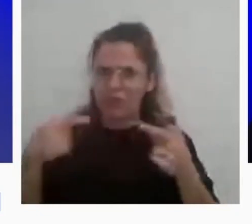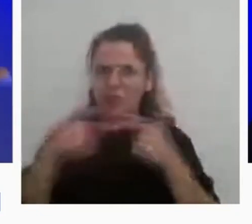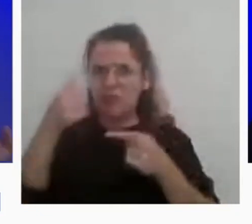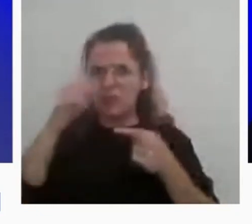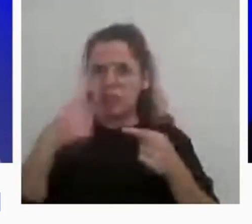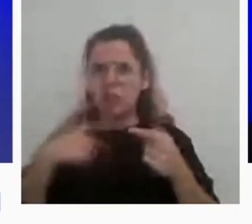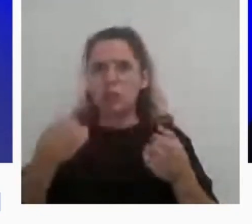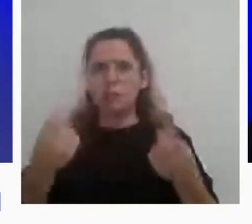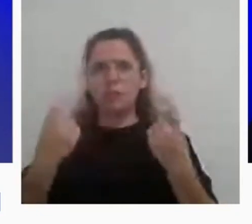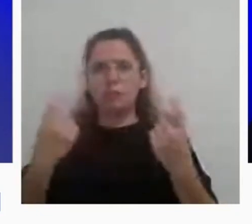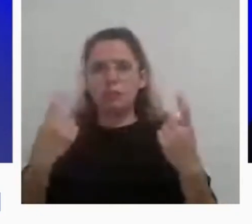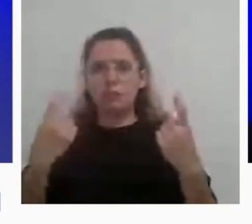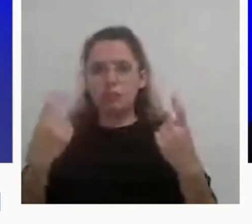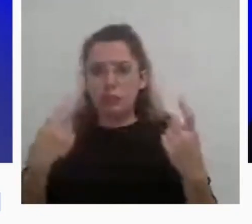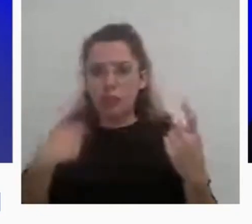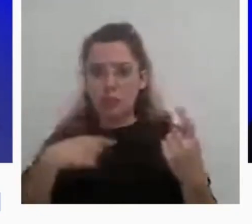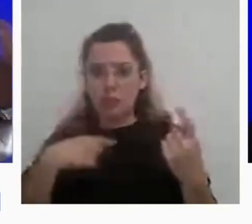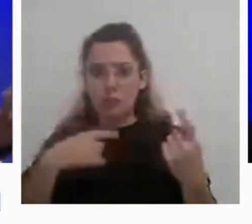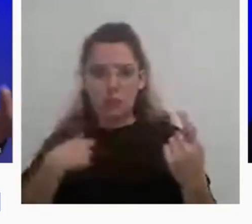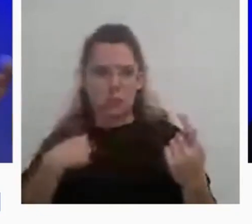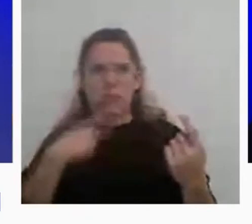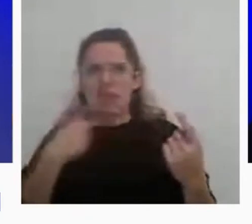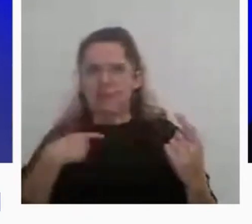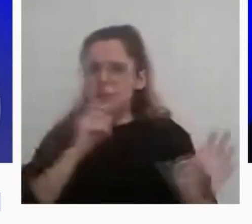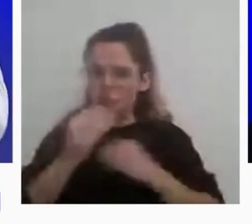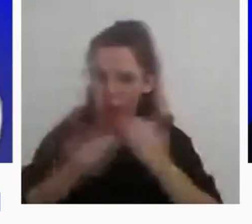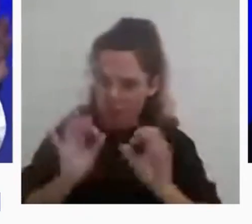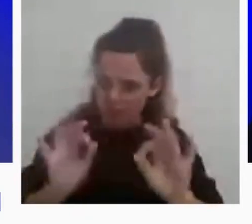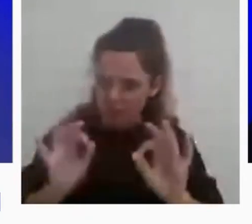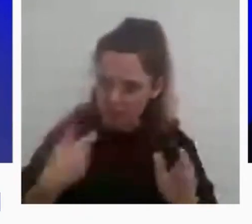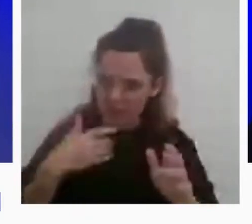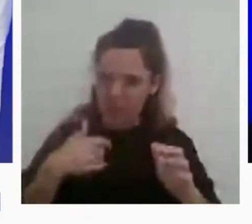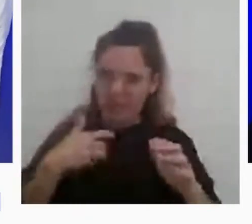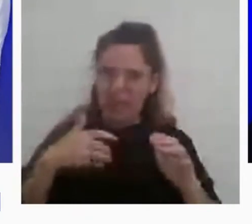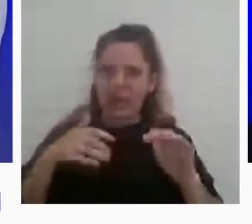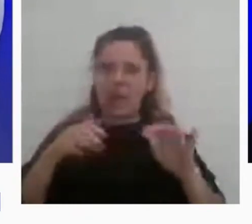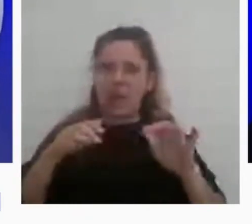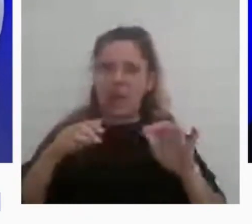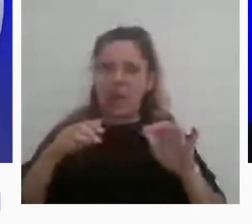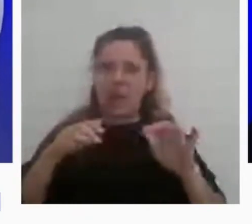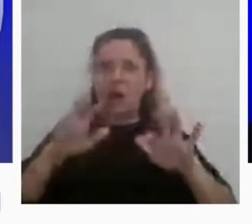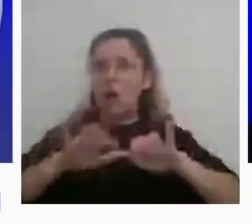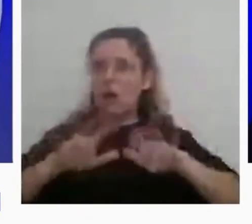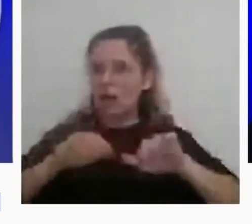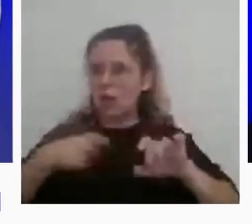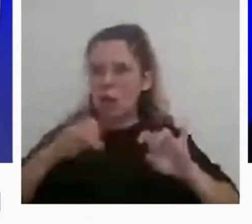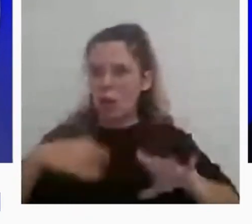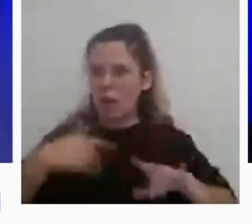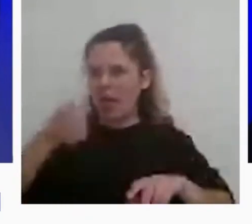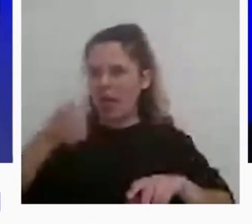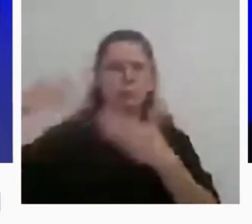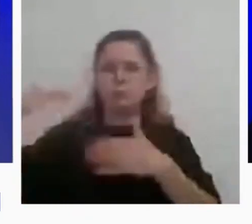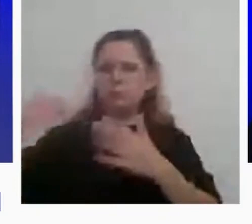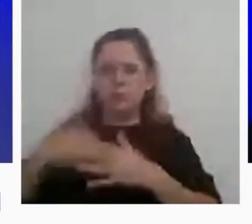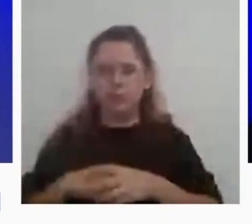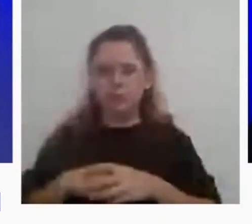cómo sigue haciendo esto así. Y el ordenador era como una máquina de escribir, era un ordenador súper antiguo. Entonces entro ahí y en el primer año empezamos a detectar